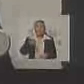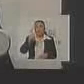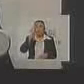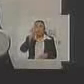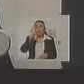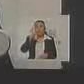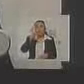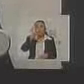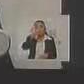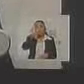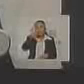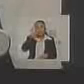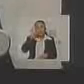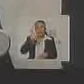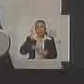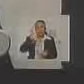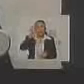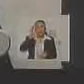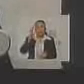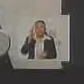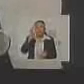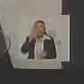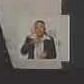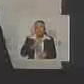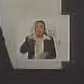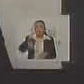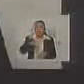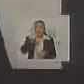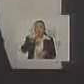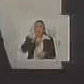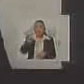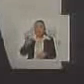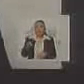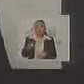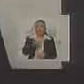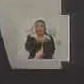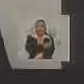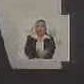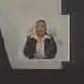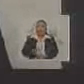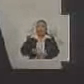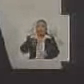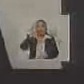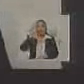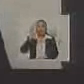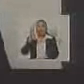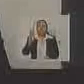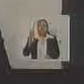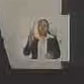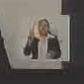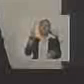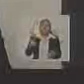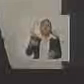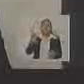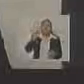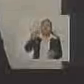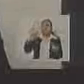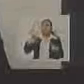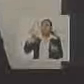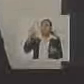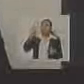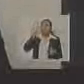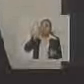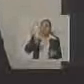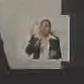Juárez es la delegación más opaca en el Distrito Federal. Es la delegación que cuenta con más recursos de revisión ante el